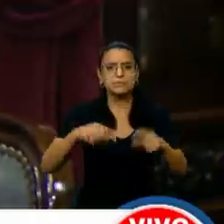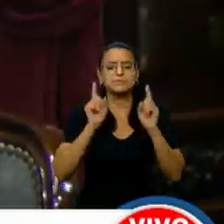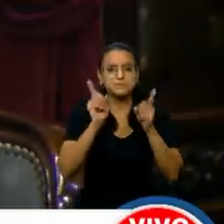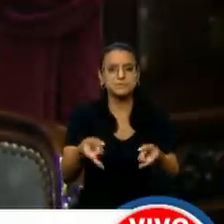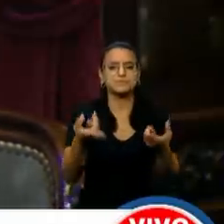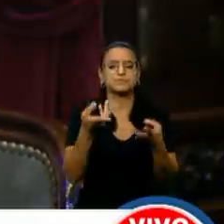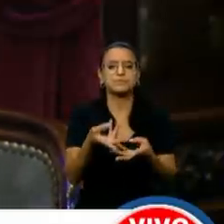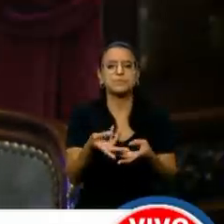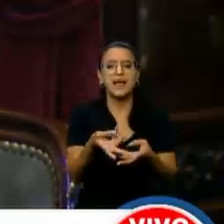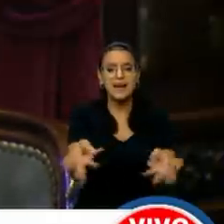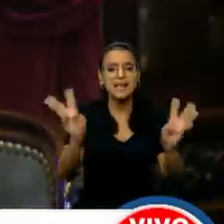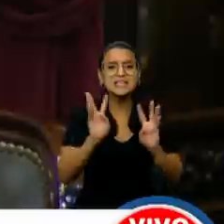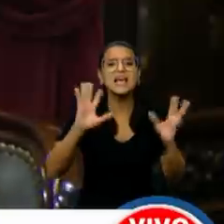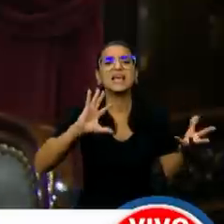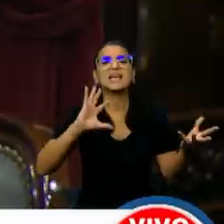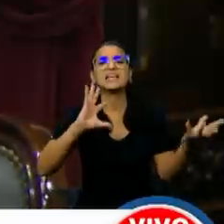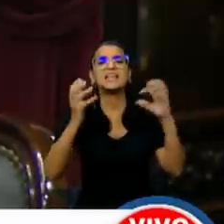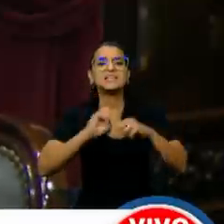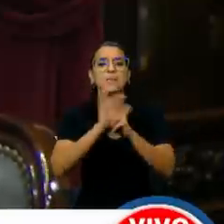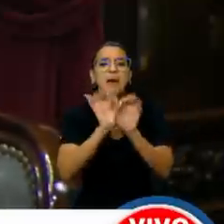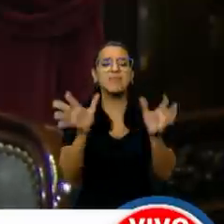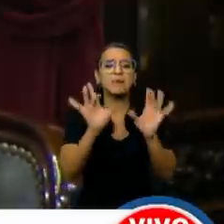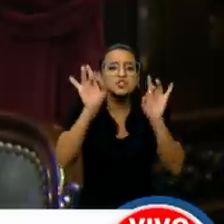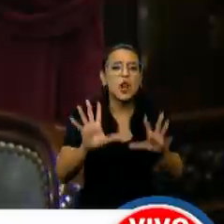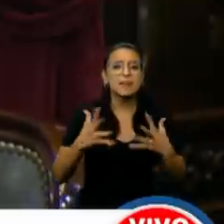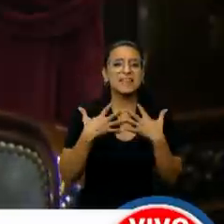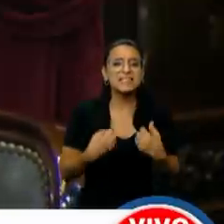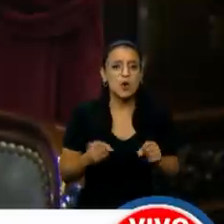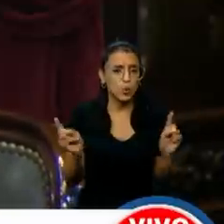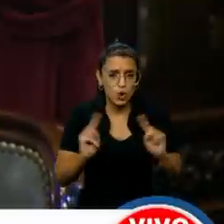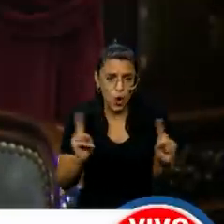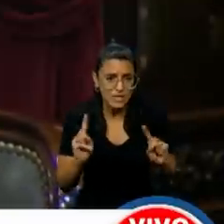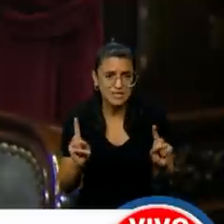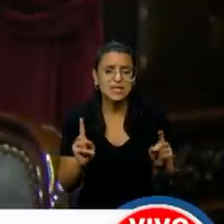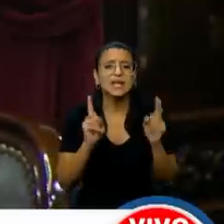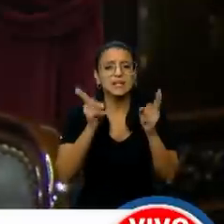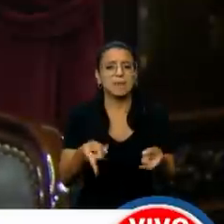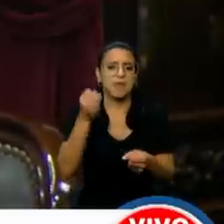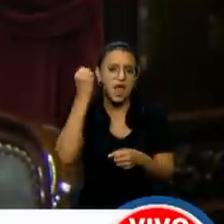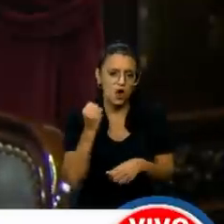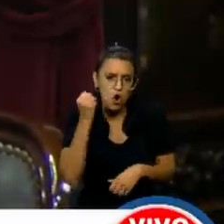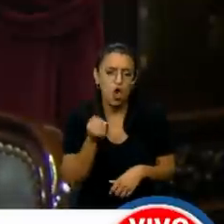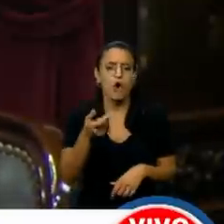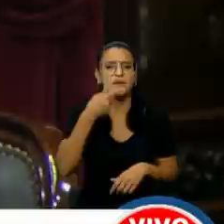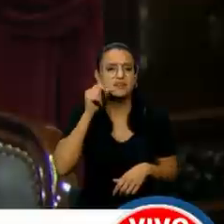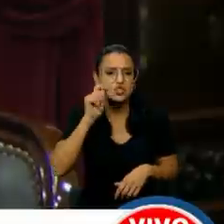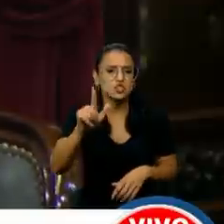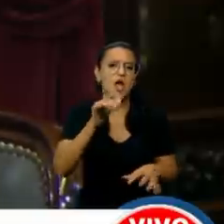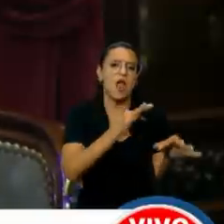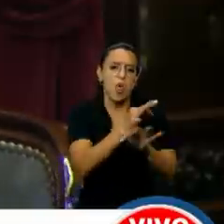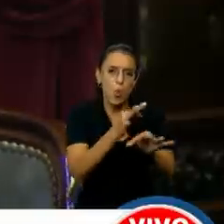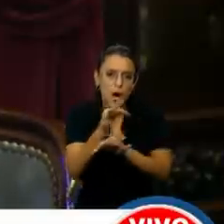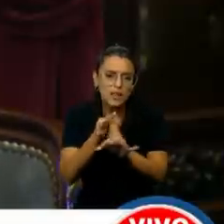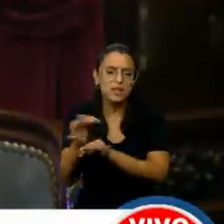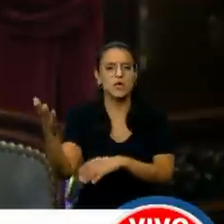entre siento que la crisis de la pandemia no era solo sanitaria sino también era económica social educativa